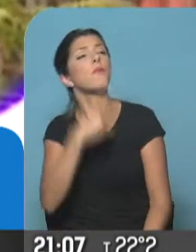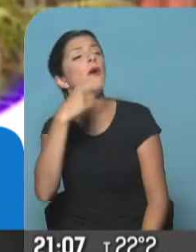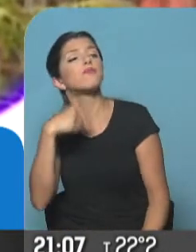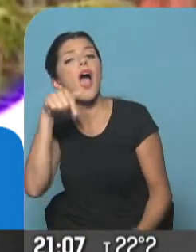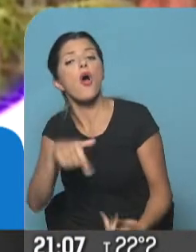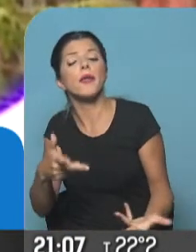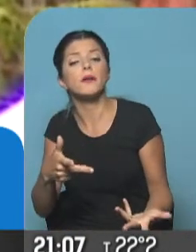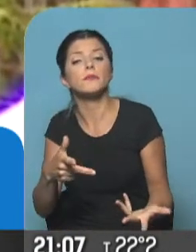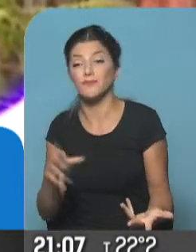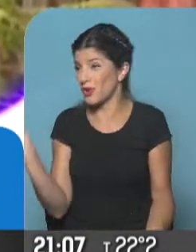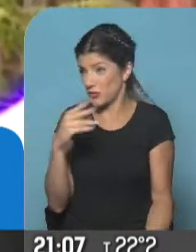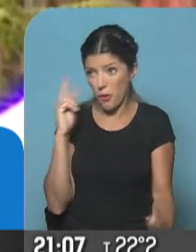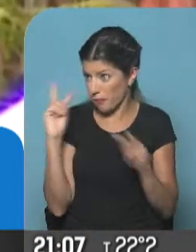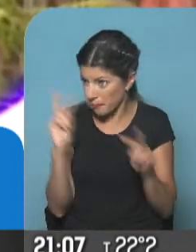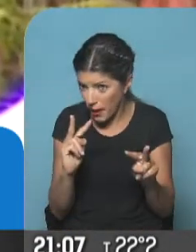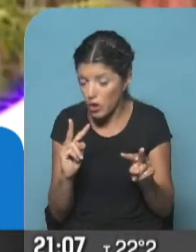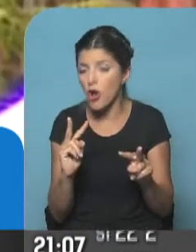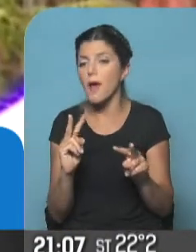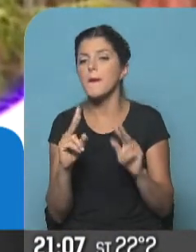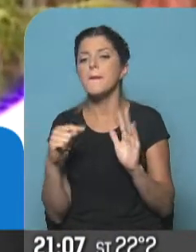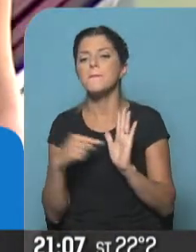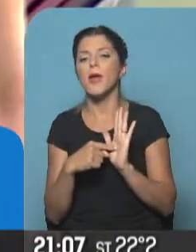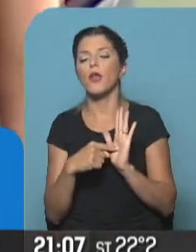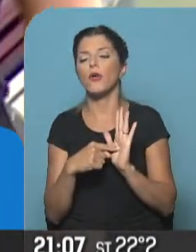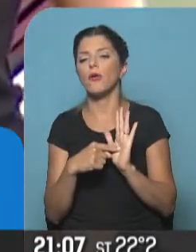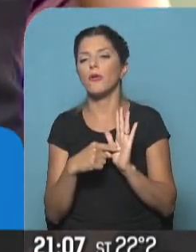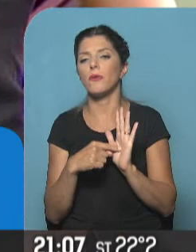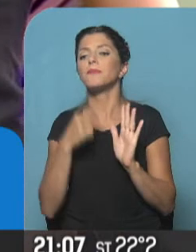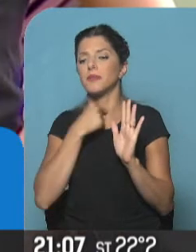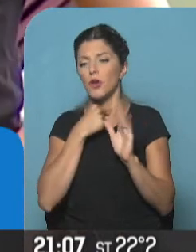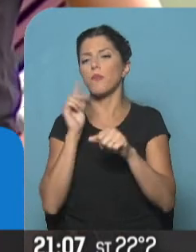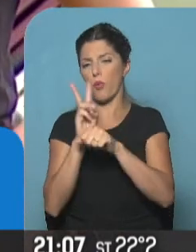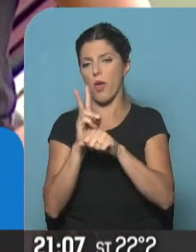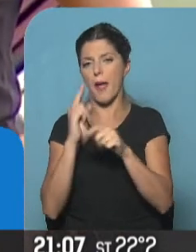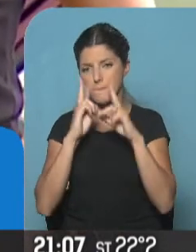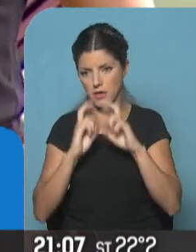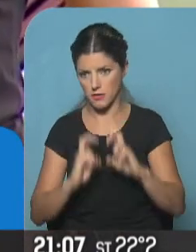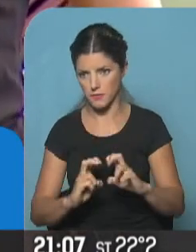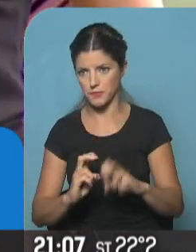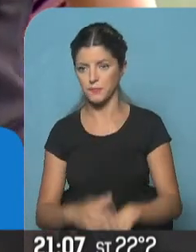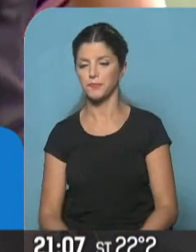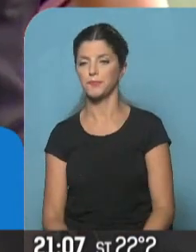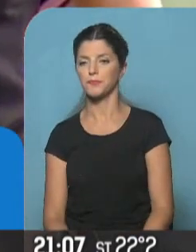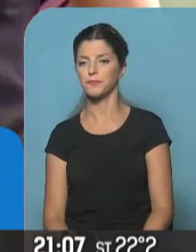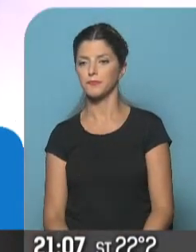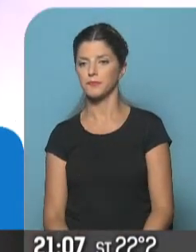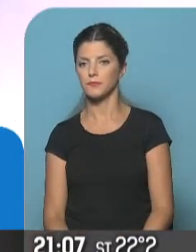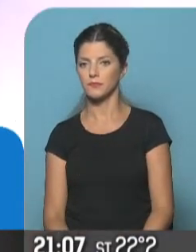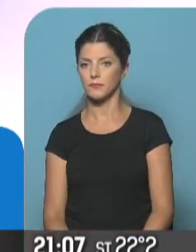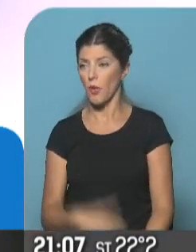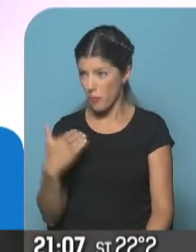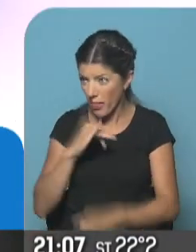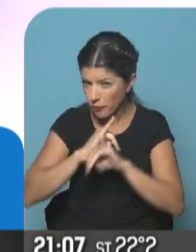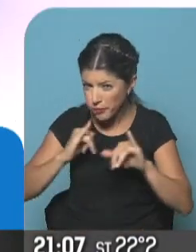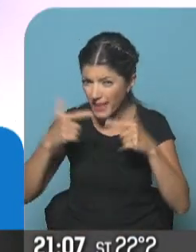ahora es lo que pudieron ver, sí, pero no quiero perjudicar los avances que tenemos en la investigación. Preguntar, confirmar que hubo un tiroteo.